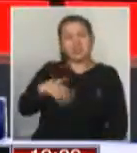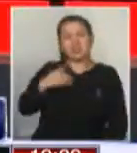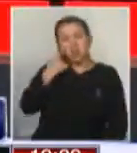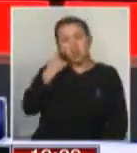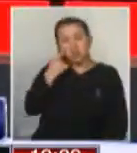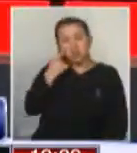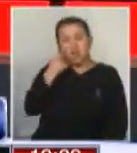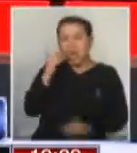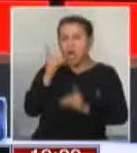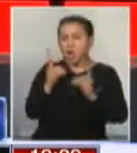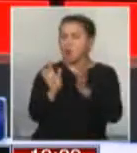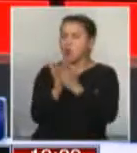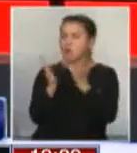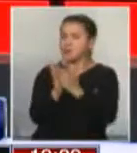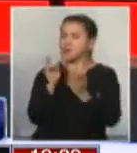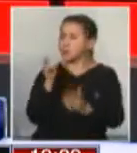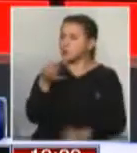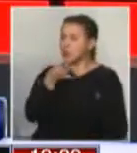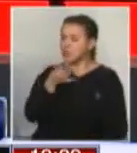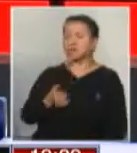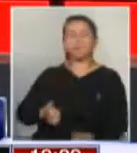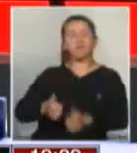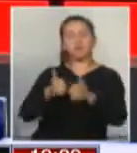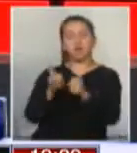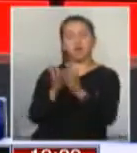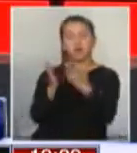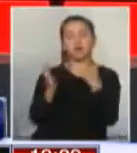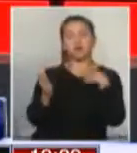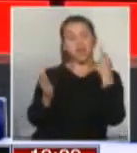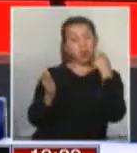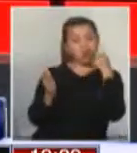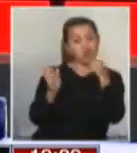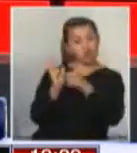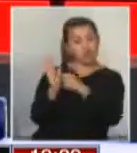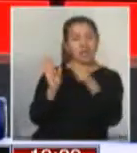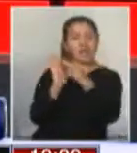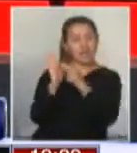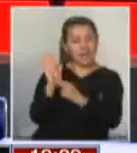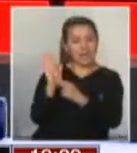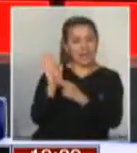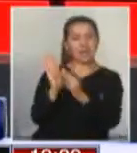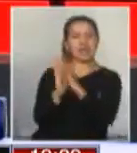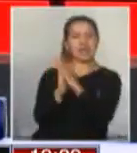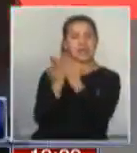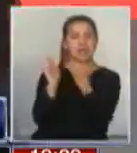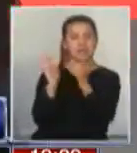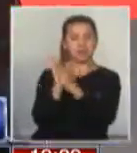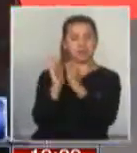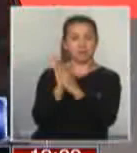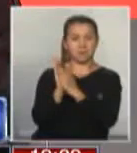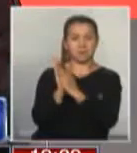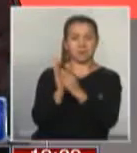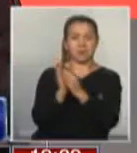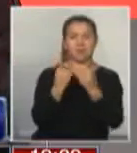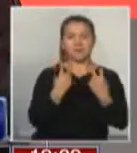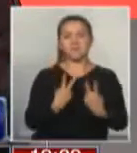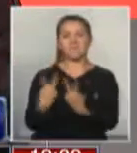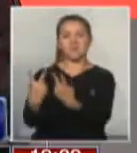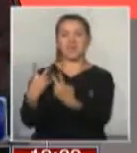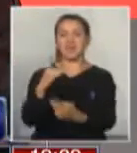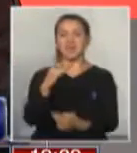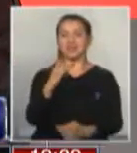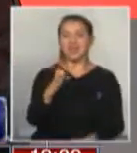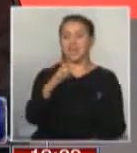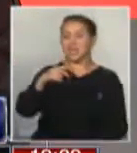hay algún libro en particular que tú nos recomiendo y digas si ustedes quieren conocer quiénes modiano lean este estos viajes de novios